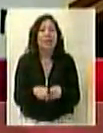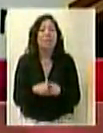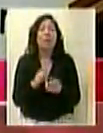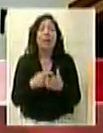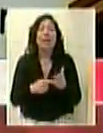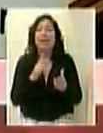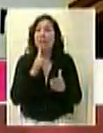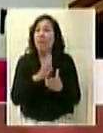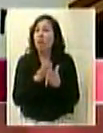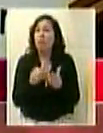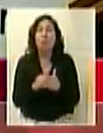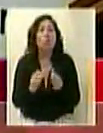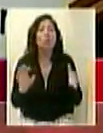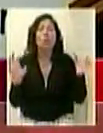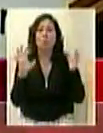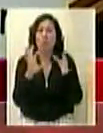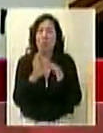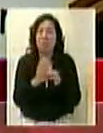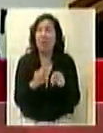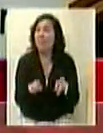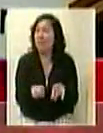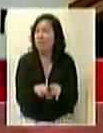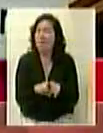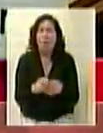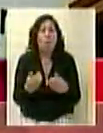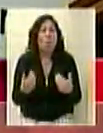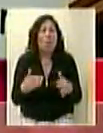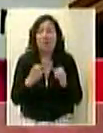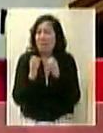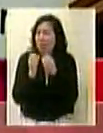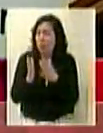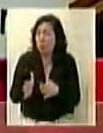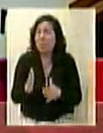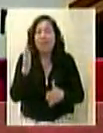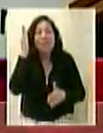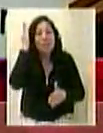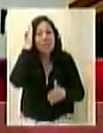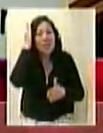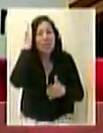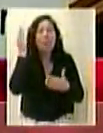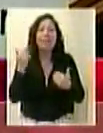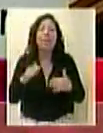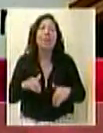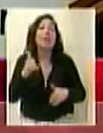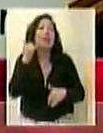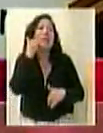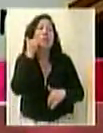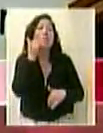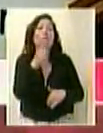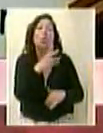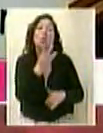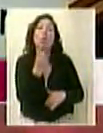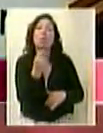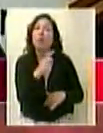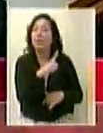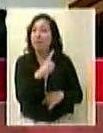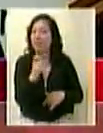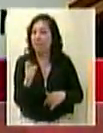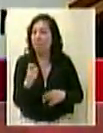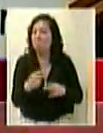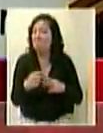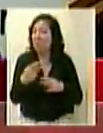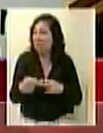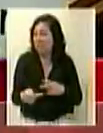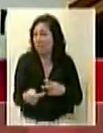estar todas unidas. Ahora también, cualquier denuncia que la mujer sepa, tiene que llamar a la línea 100. Aquella